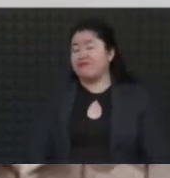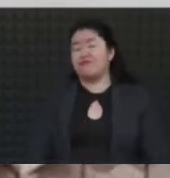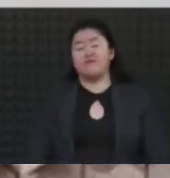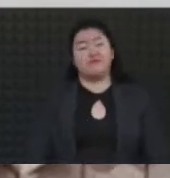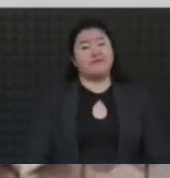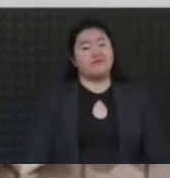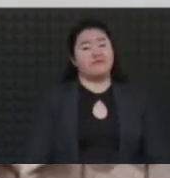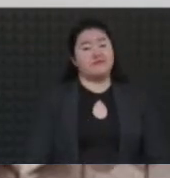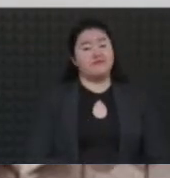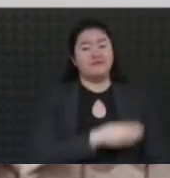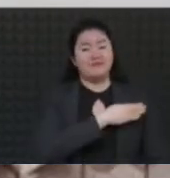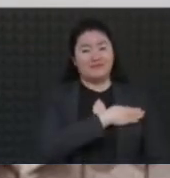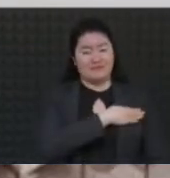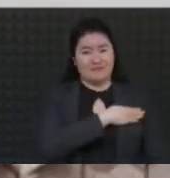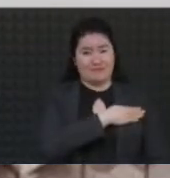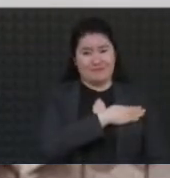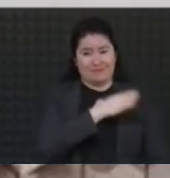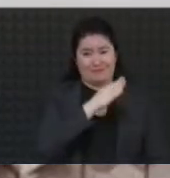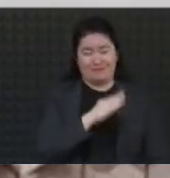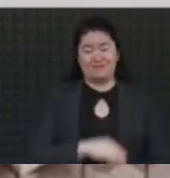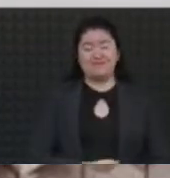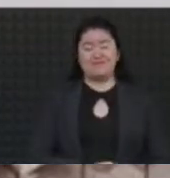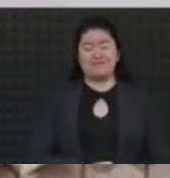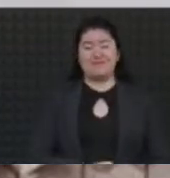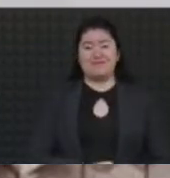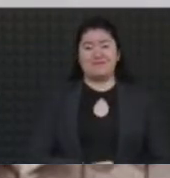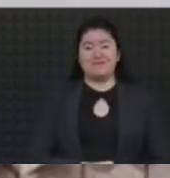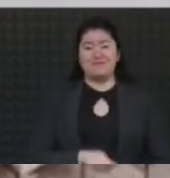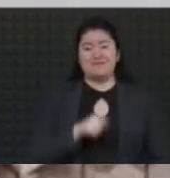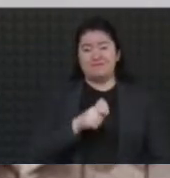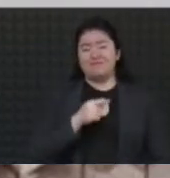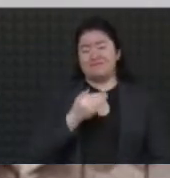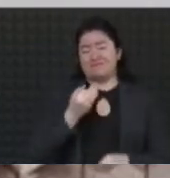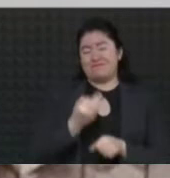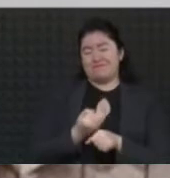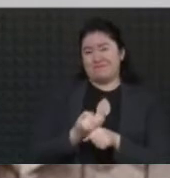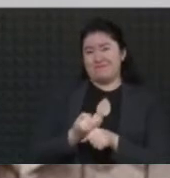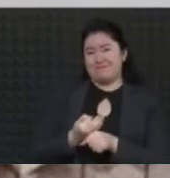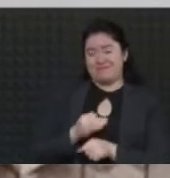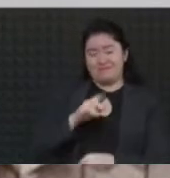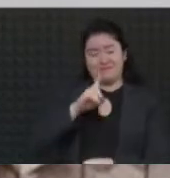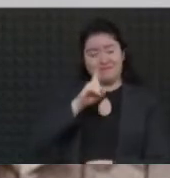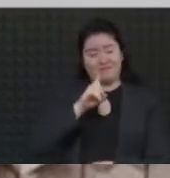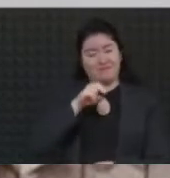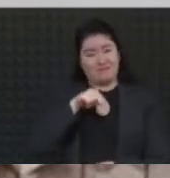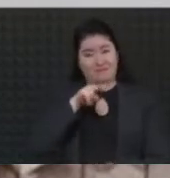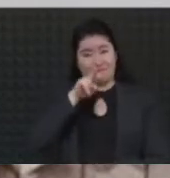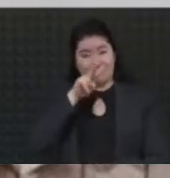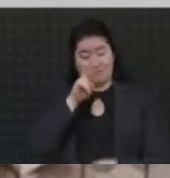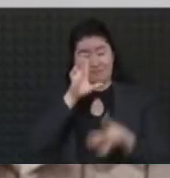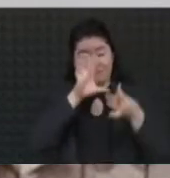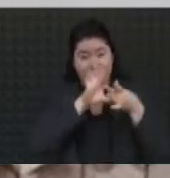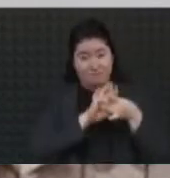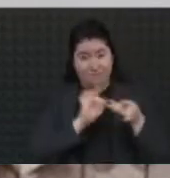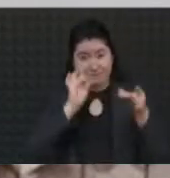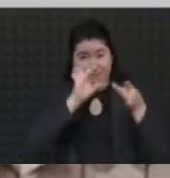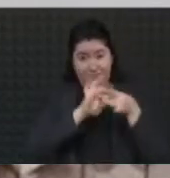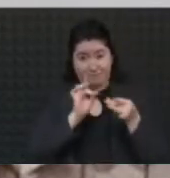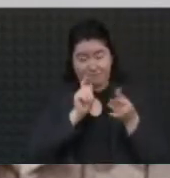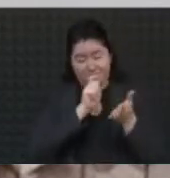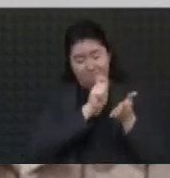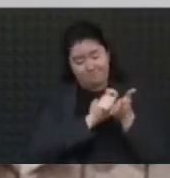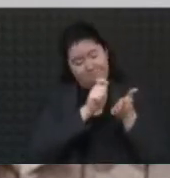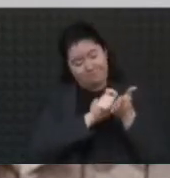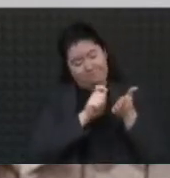Bueno, referente a lo que comenta DNB o plantea DNB en